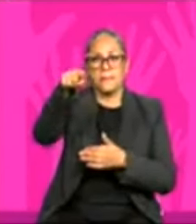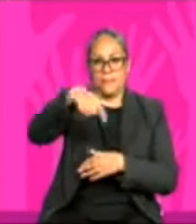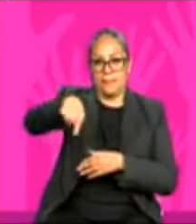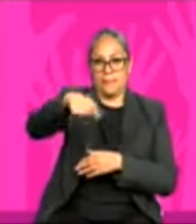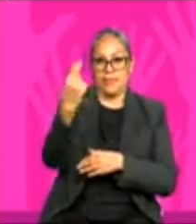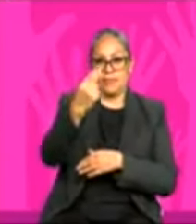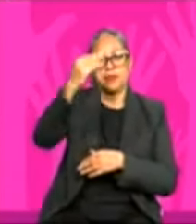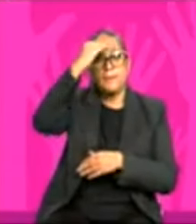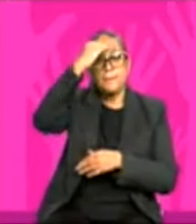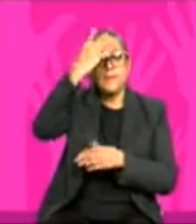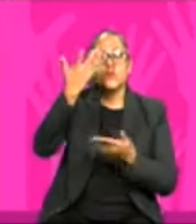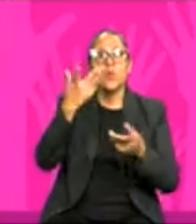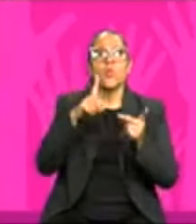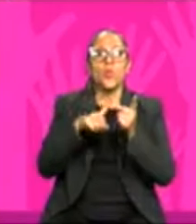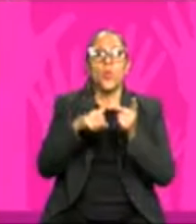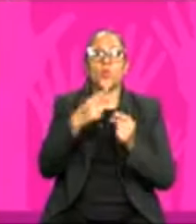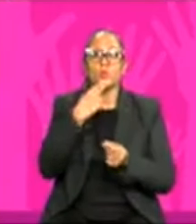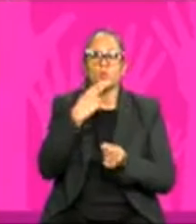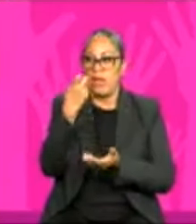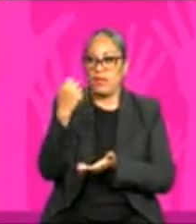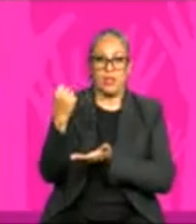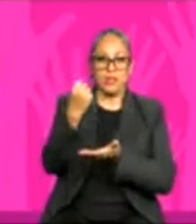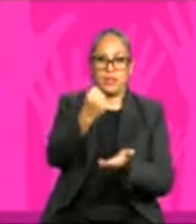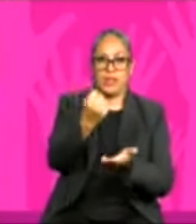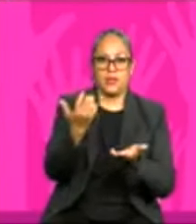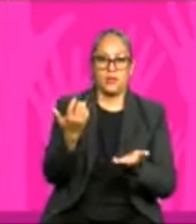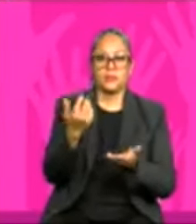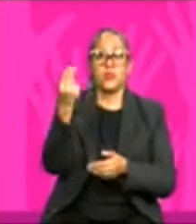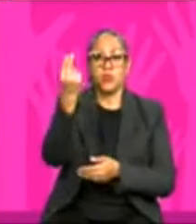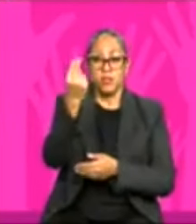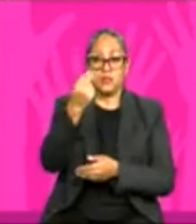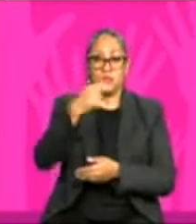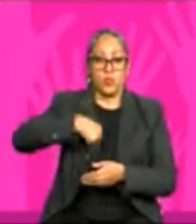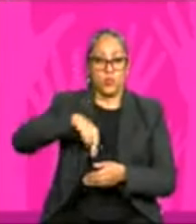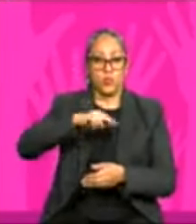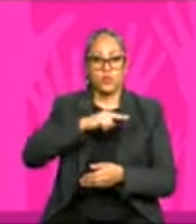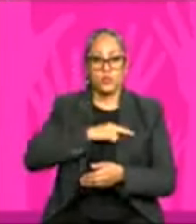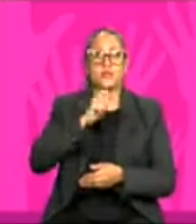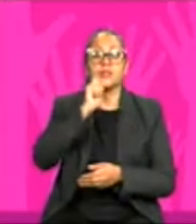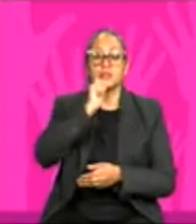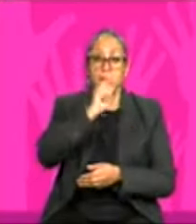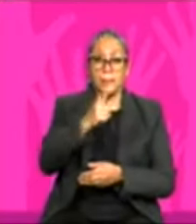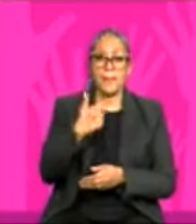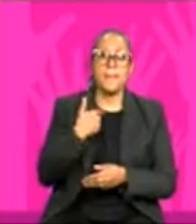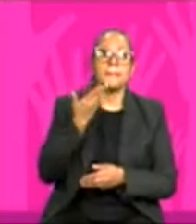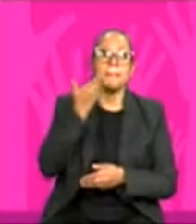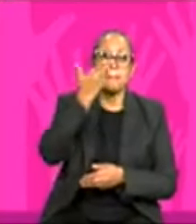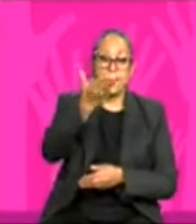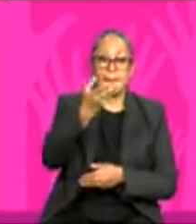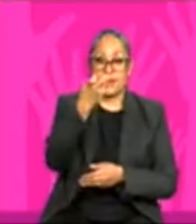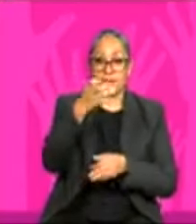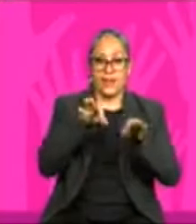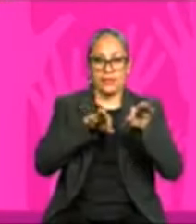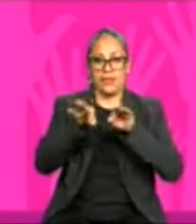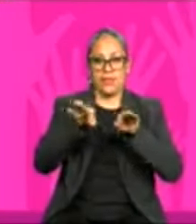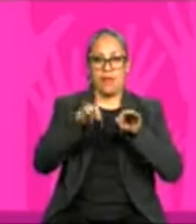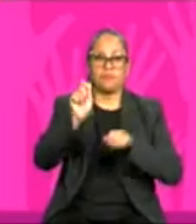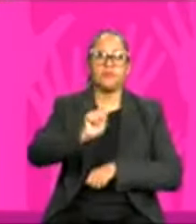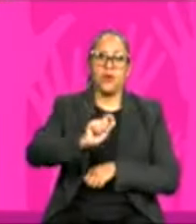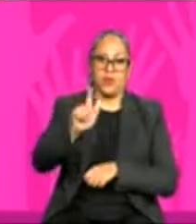se va a usar ese recurso. Exigiremos a las contralorías un trabajo